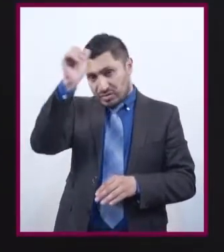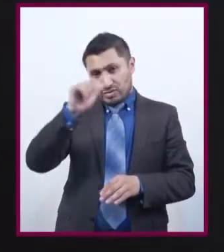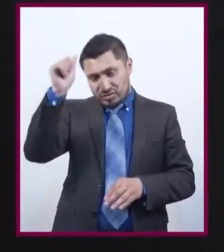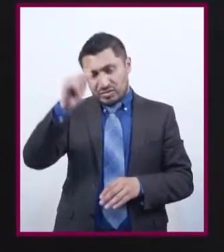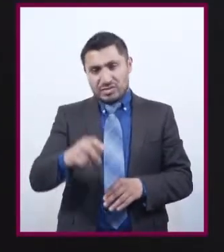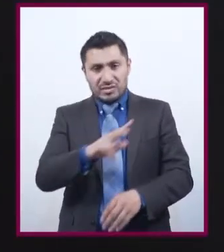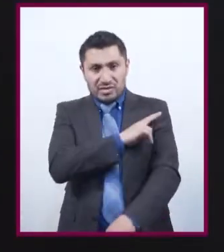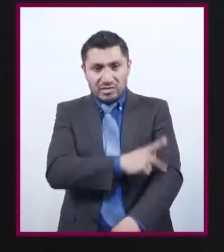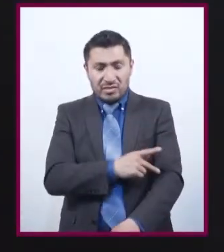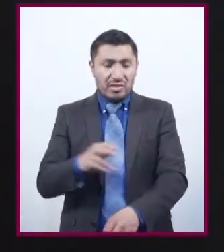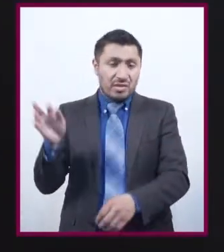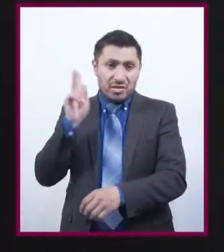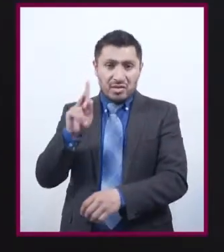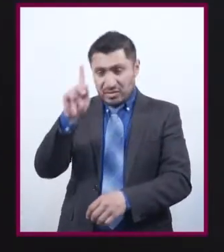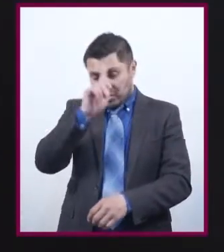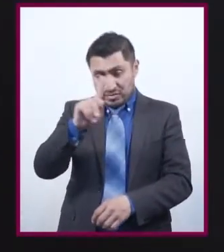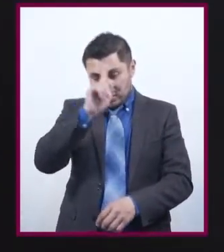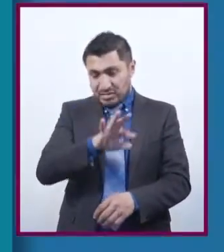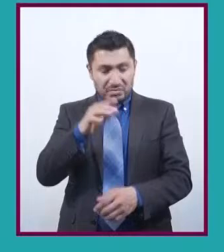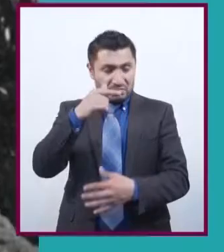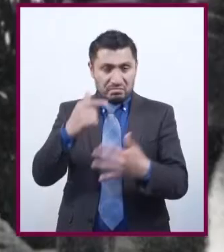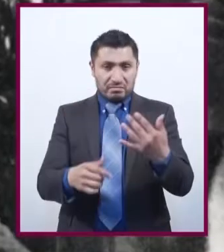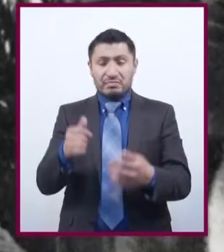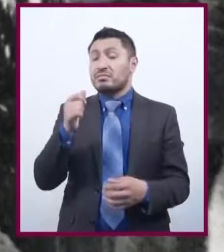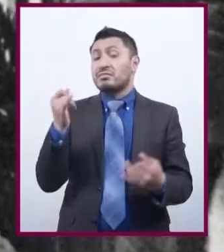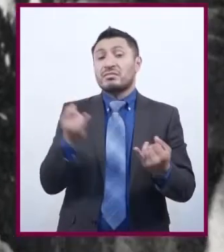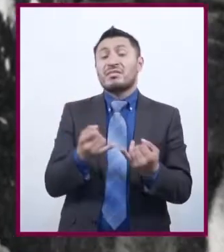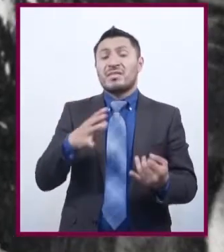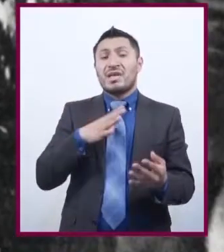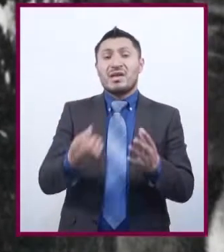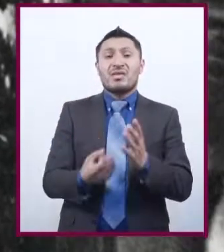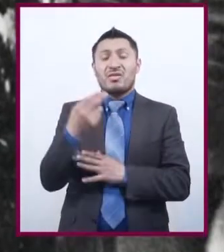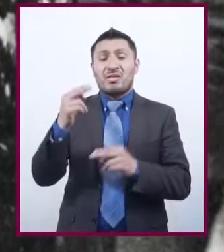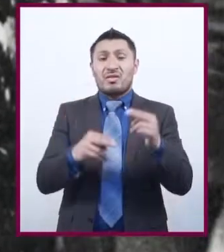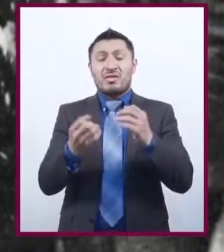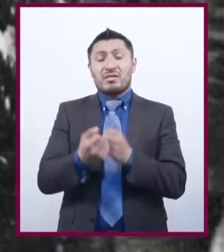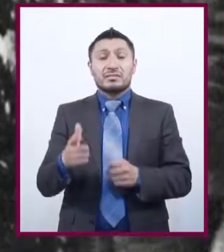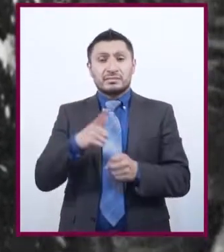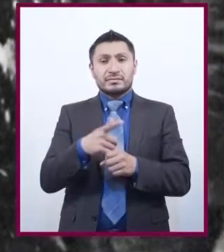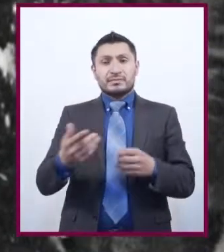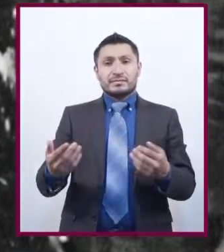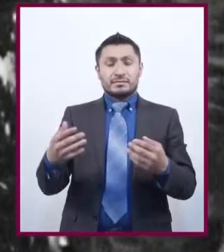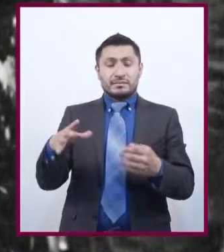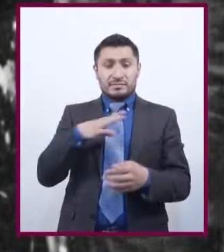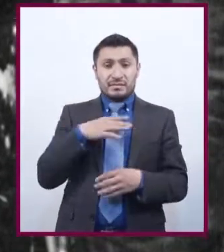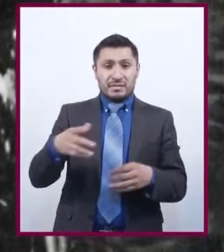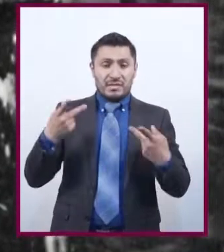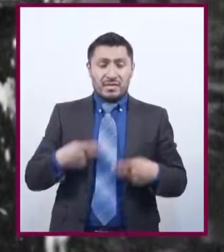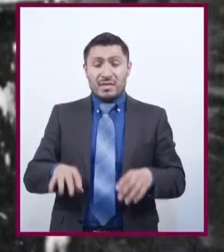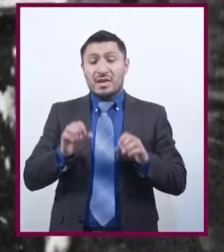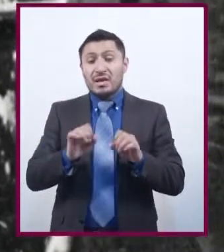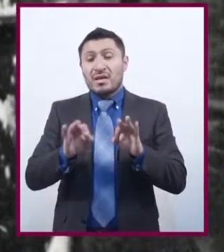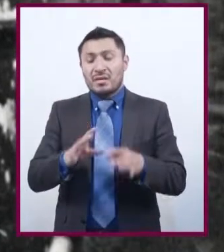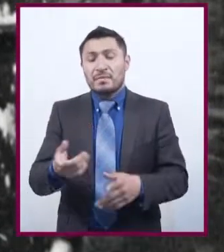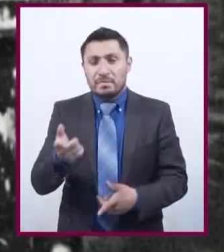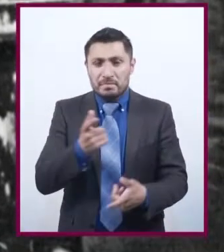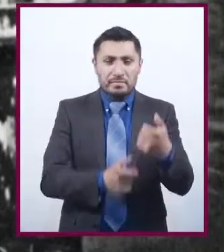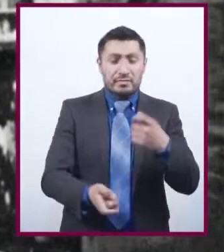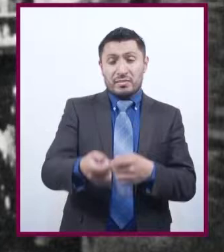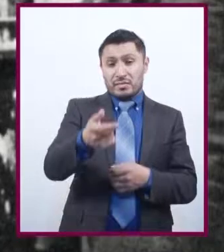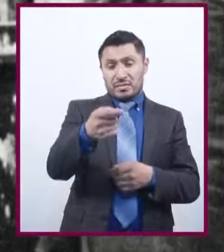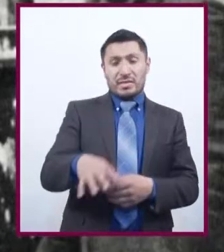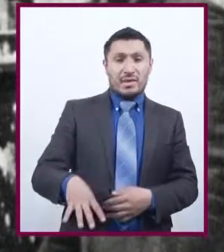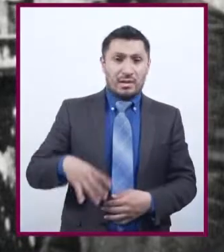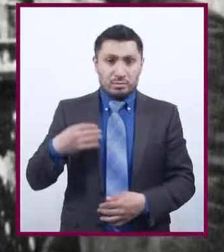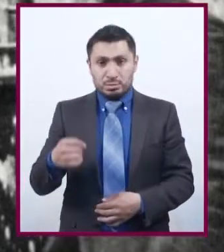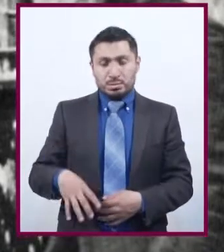oscuras apoderados y procuradores así mismo surgió una nueva clase social conformada por oficinistas